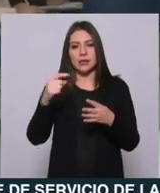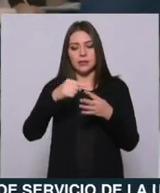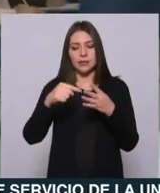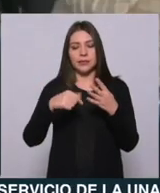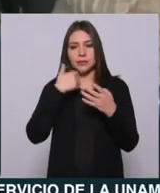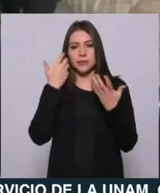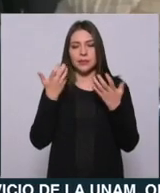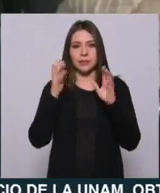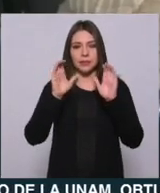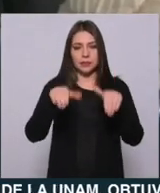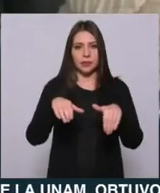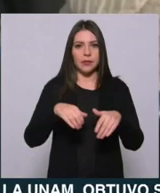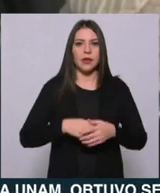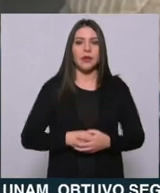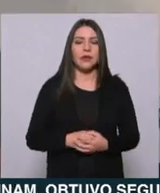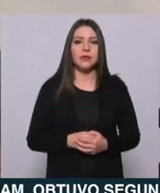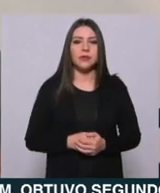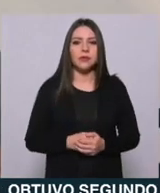La UNAM